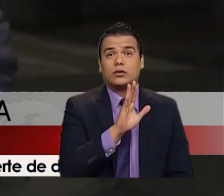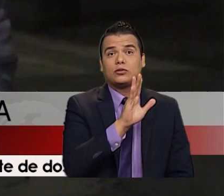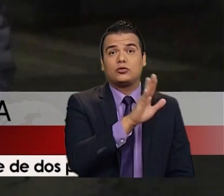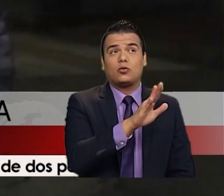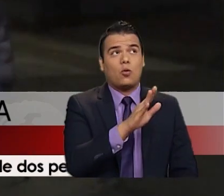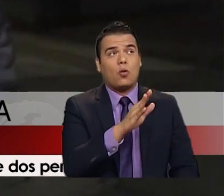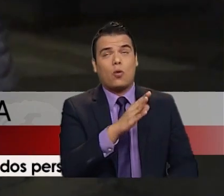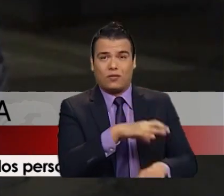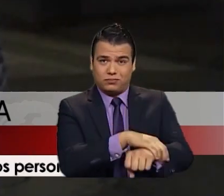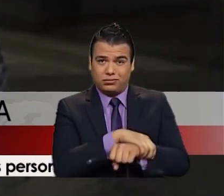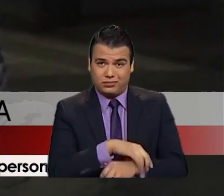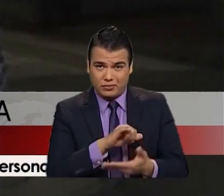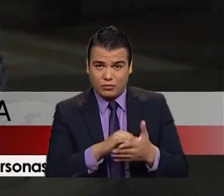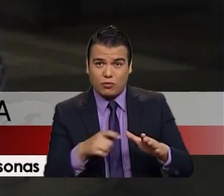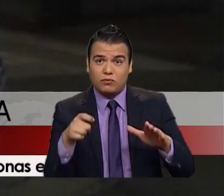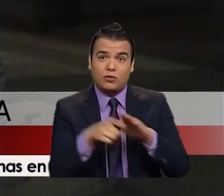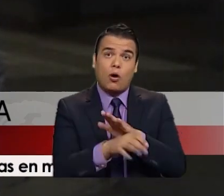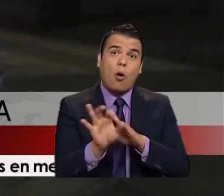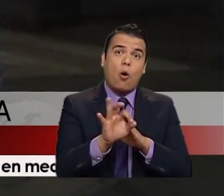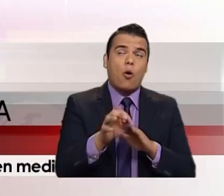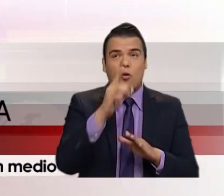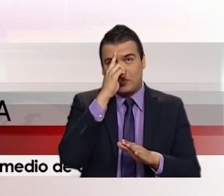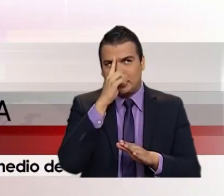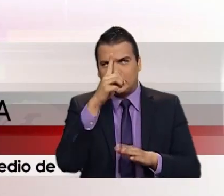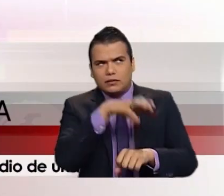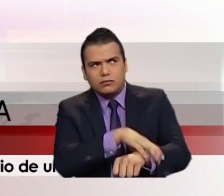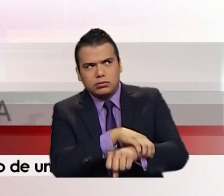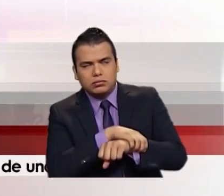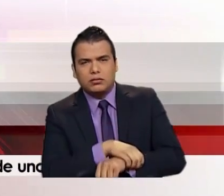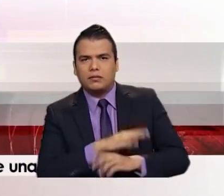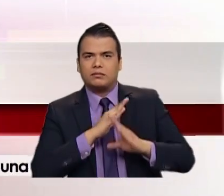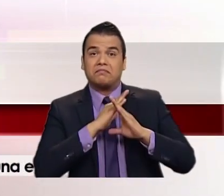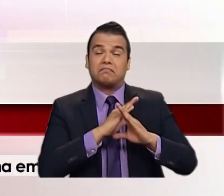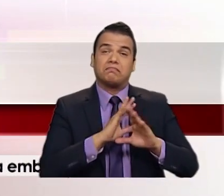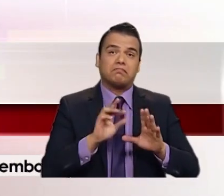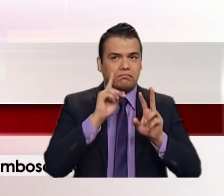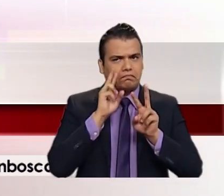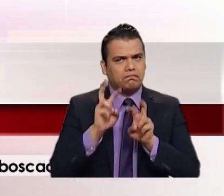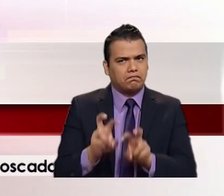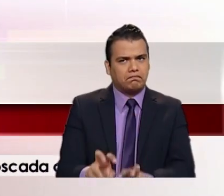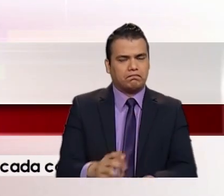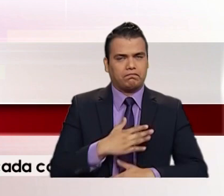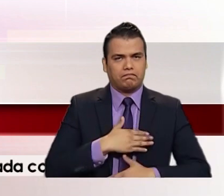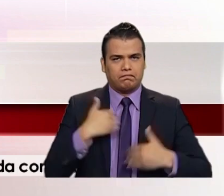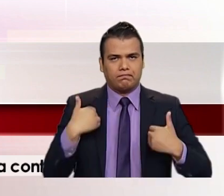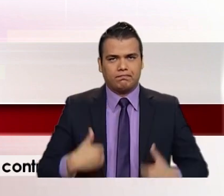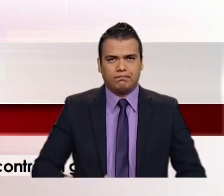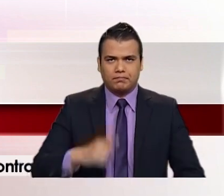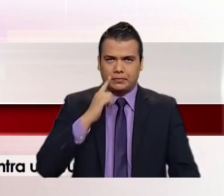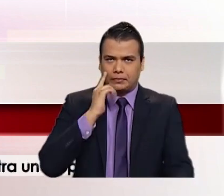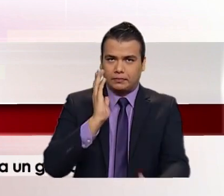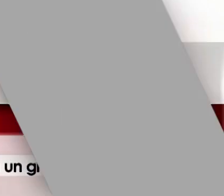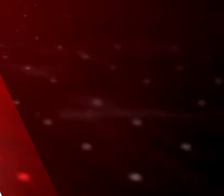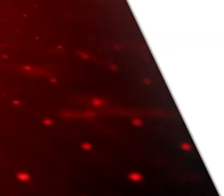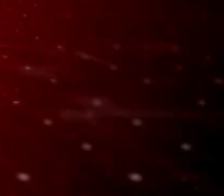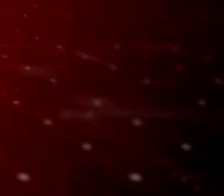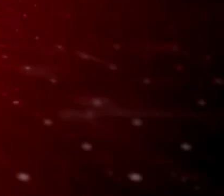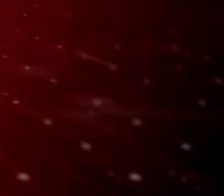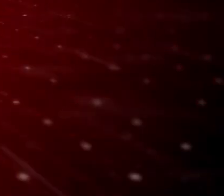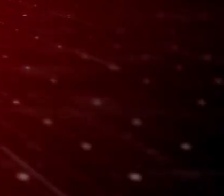que se aplique la justicia esa es la información desde la ciudad de popayán camilo fajardo telepacífico noticias más cerca de la